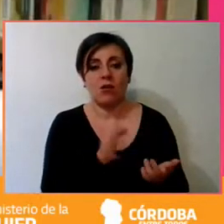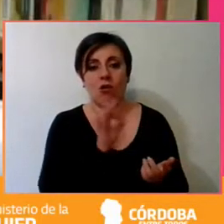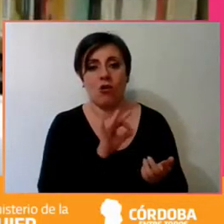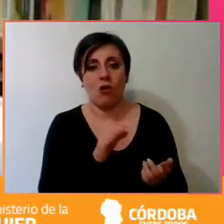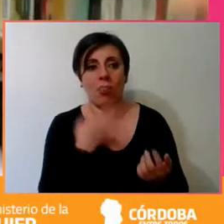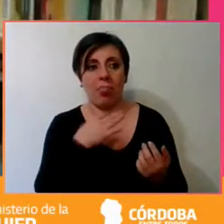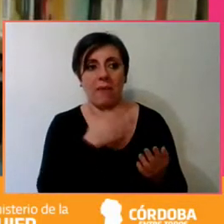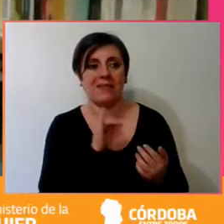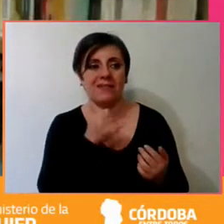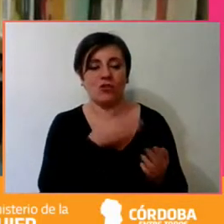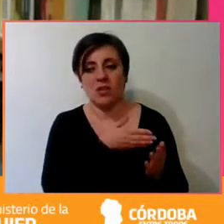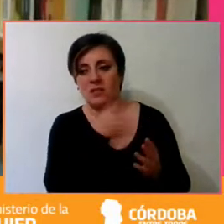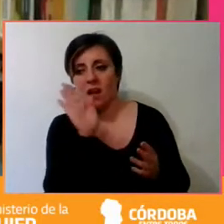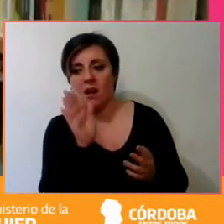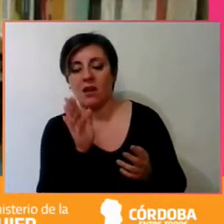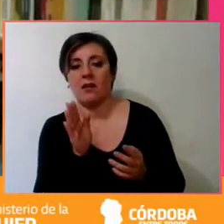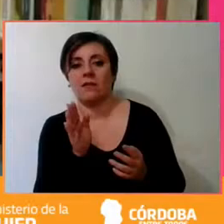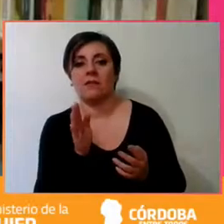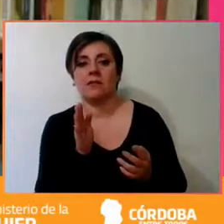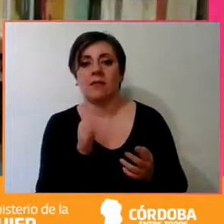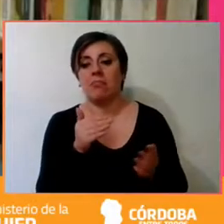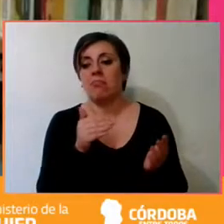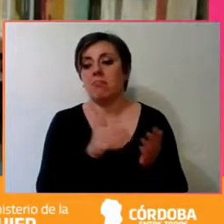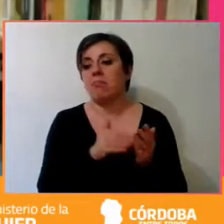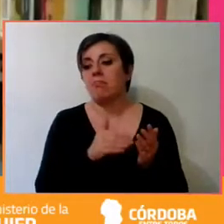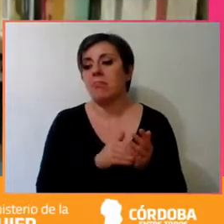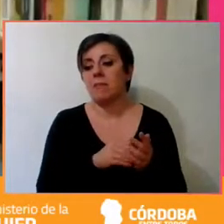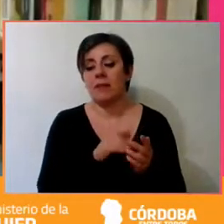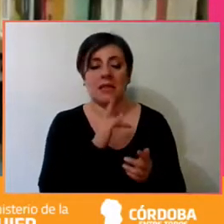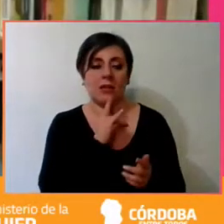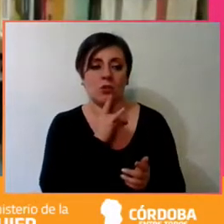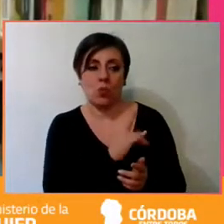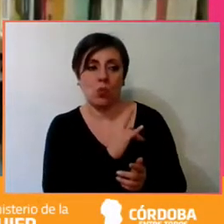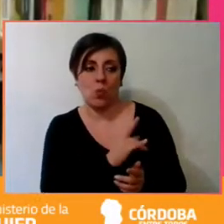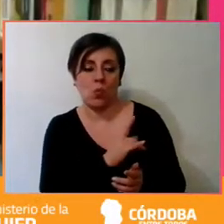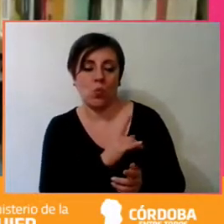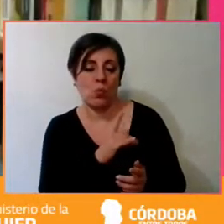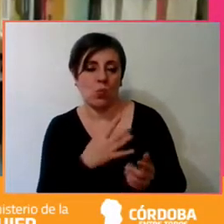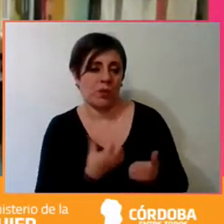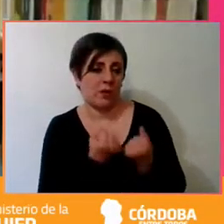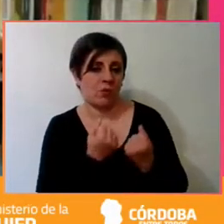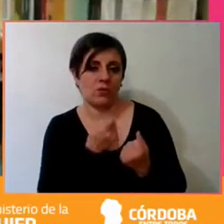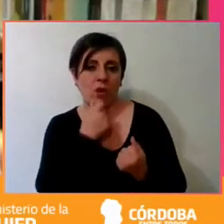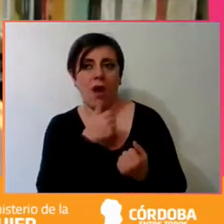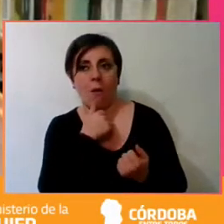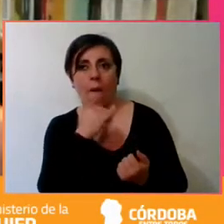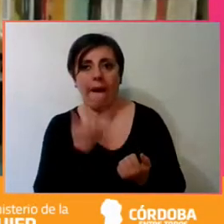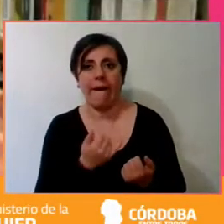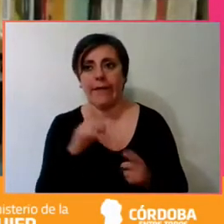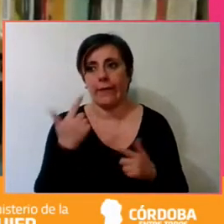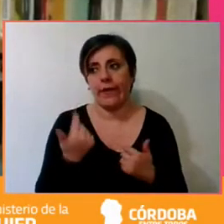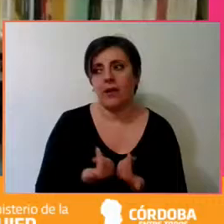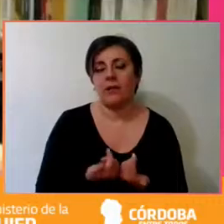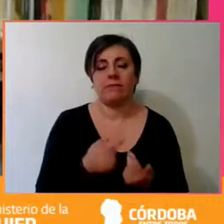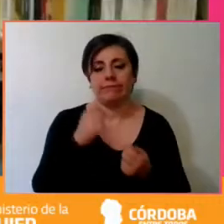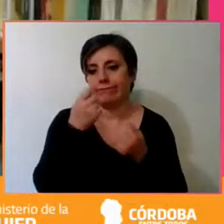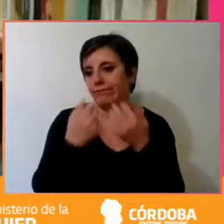que salir, ¿no? O sea, es una cosa que depende de sus recursos, ¿no? Si tienen agua corriente en la casa, en